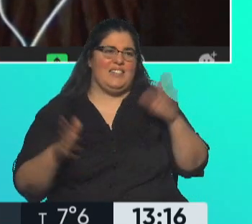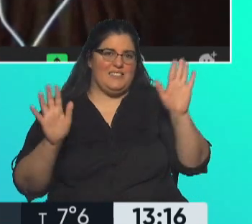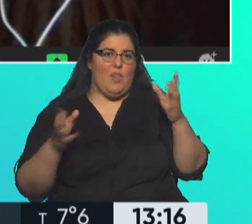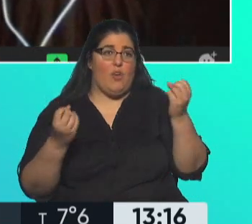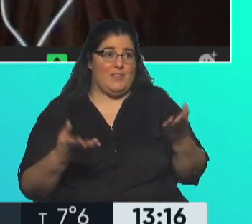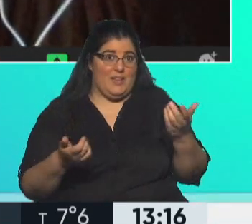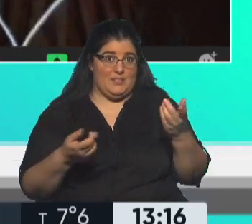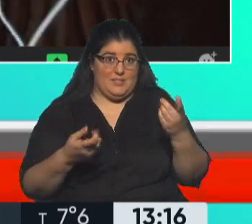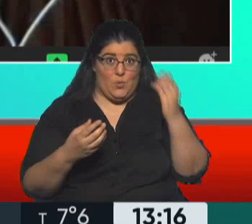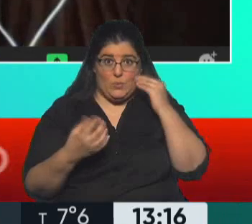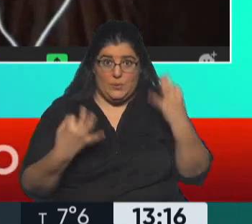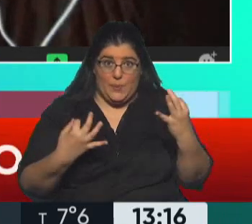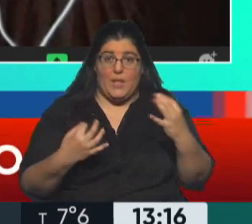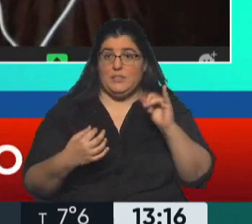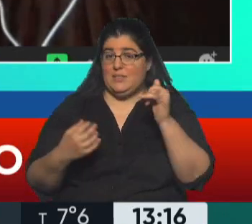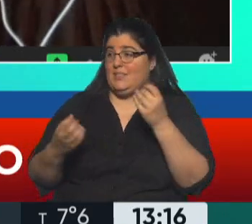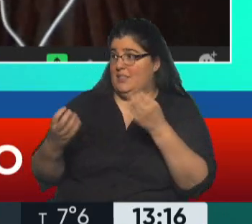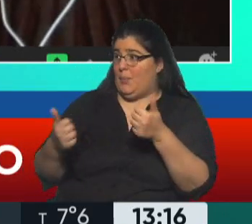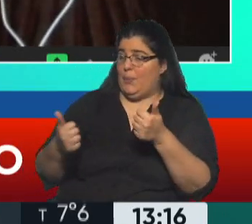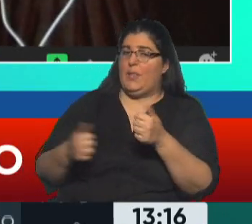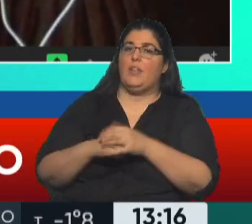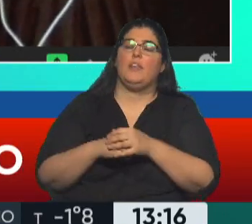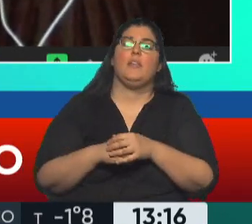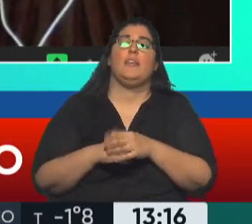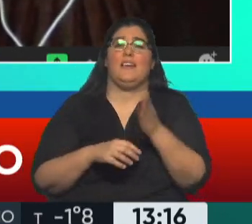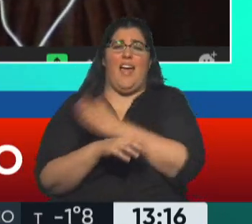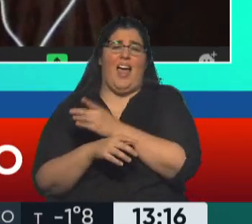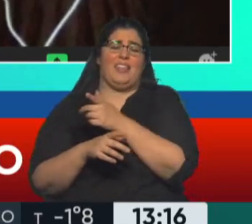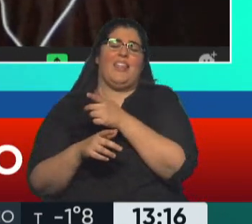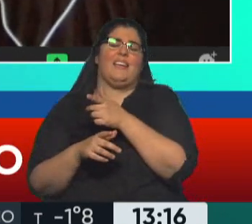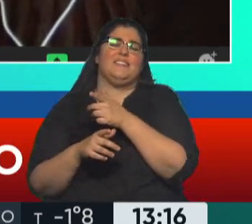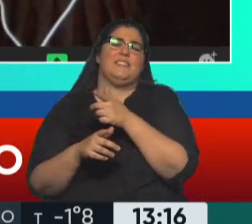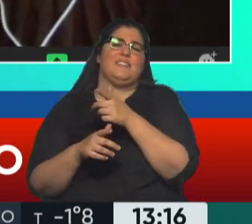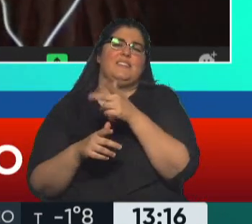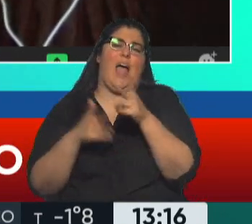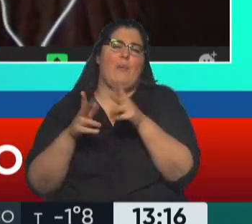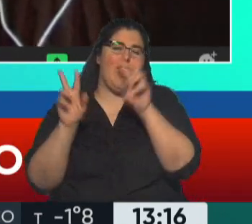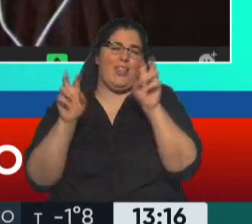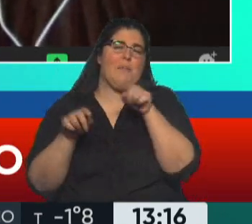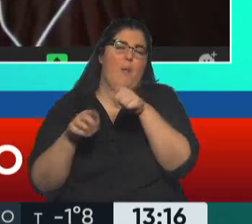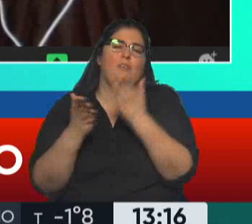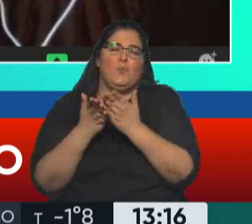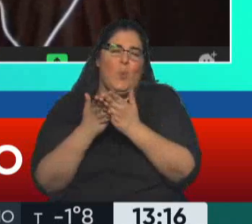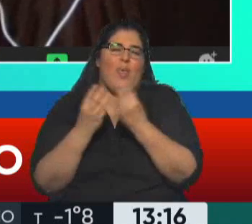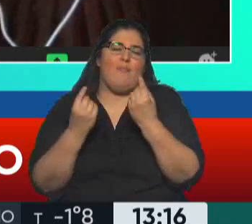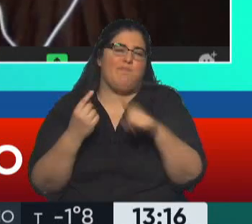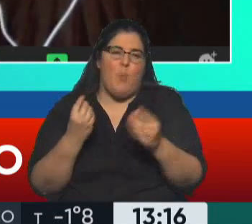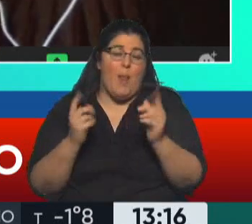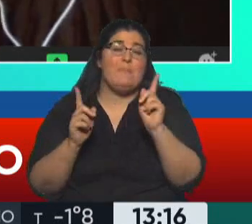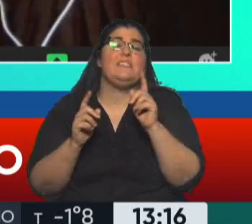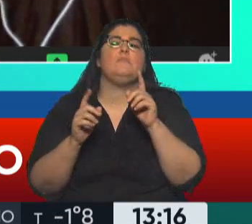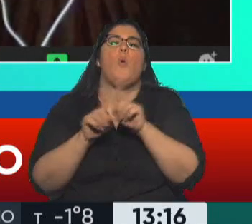escuchas bien? ¿Qué tal? Sí, mucho gusto. Bueno, recién mencionabas uno de tus temas de estudio, justamente lo de las